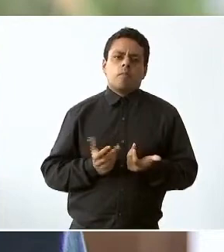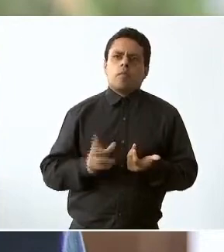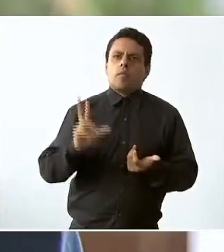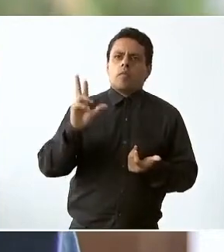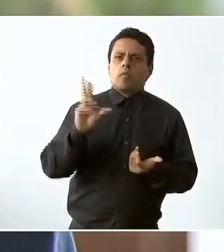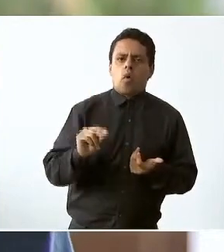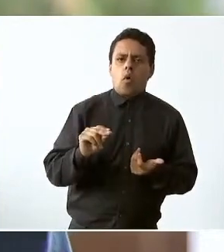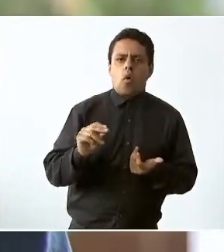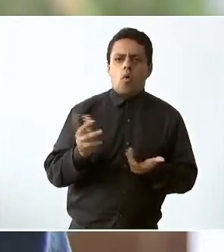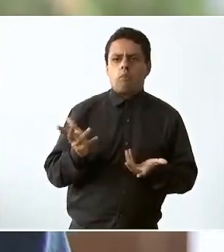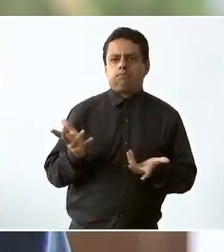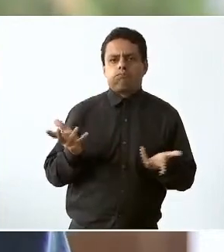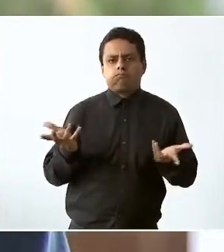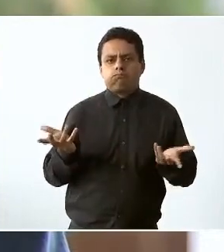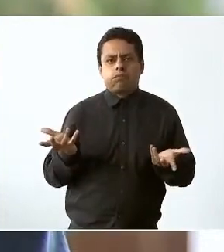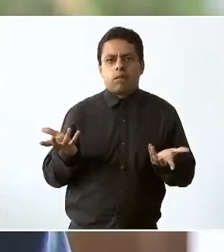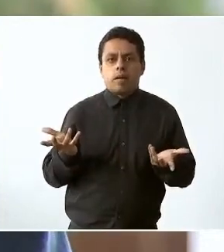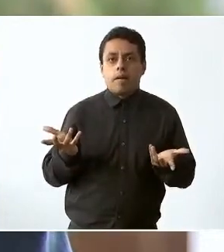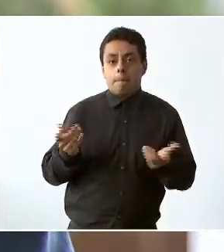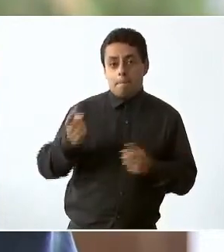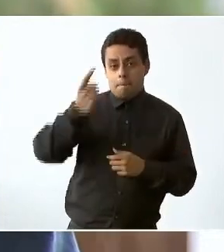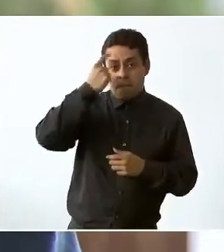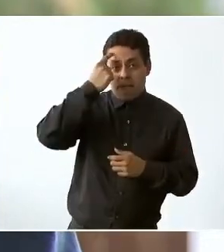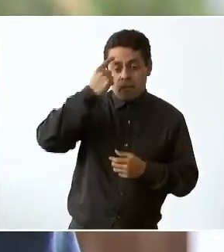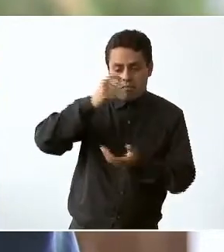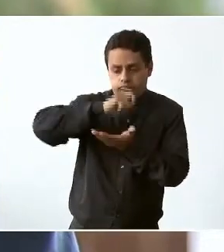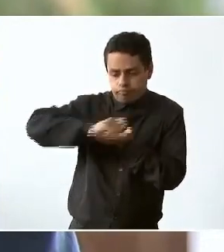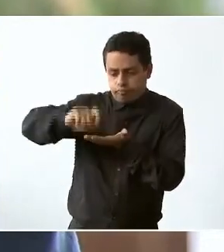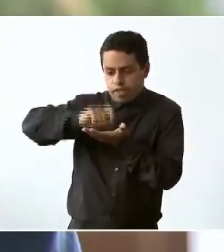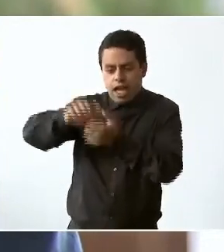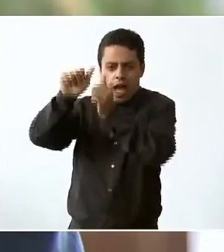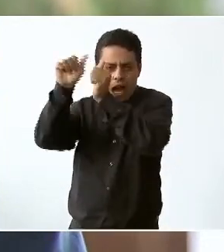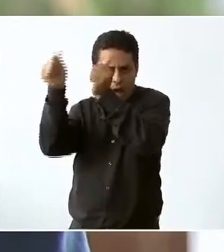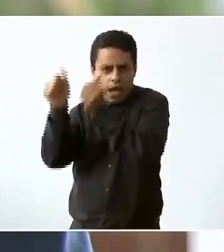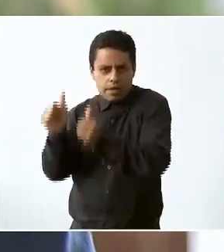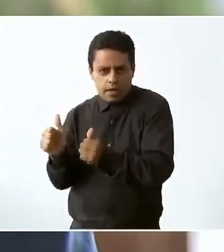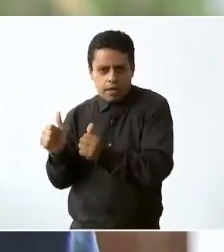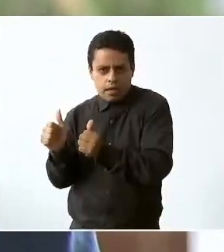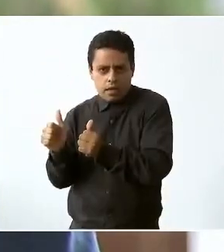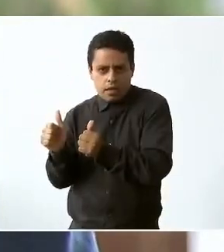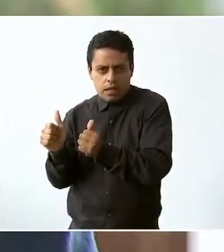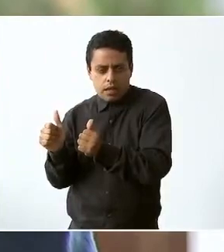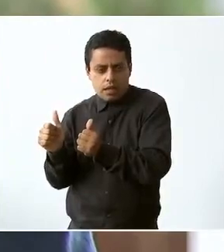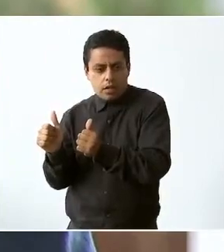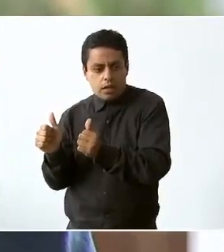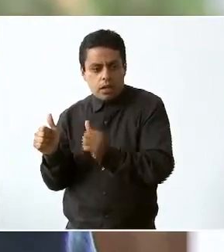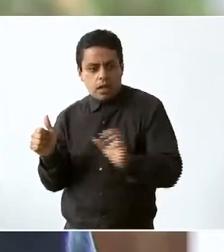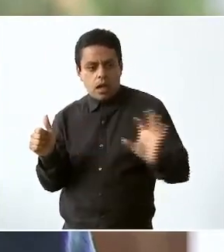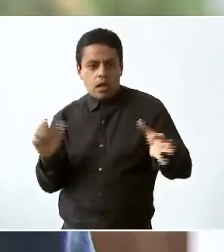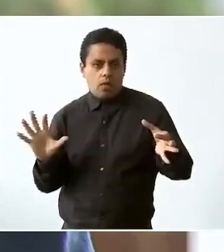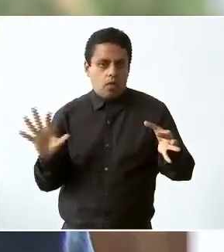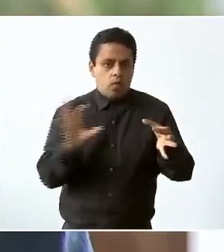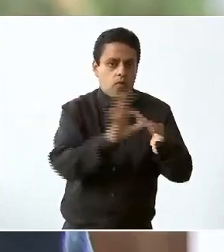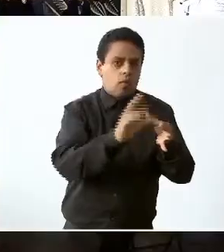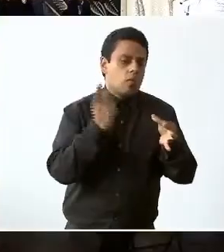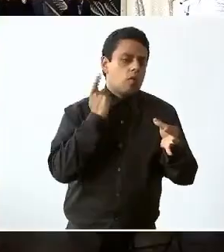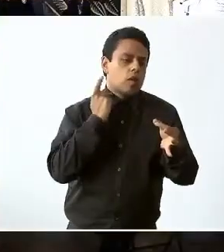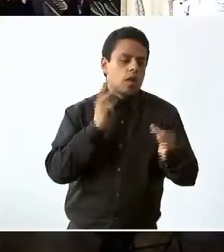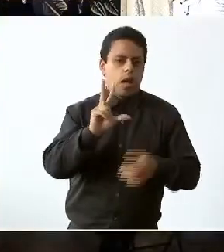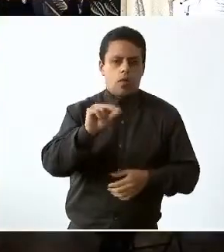a los quehaceres intelectual y artístico con la política,